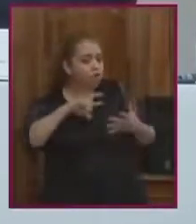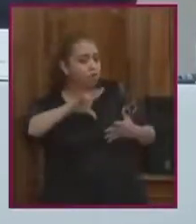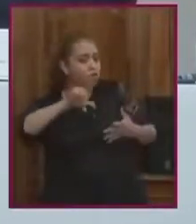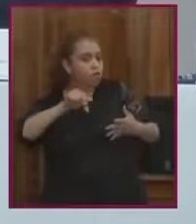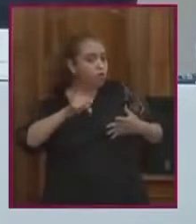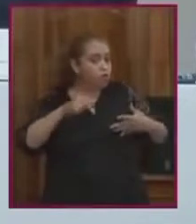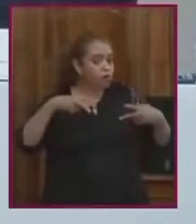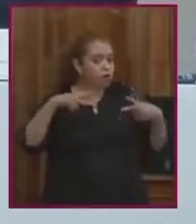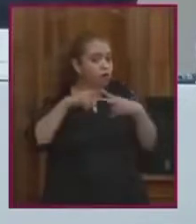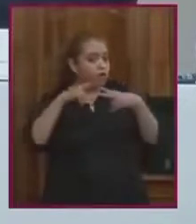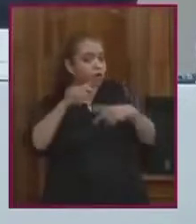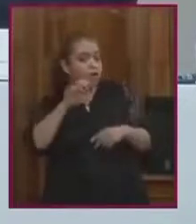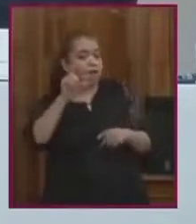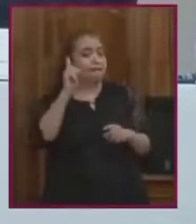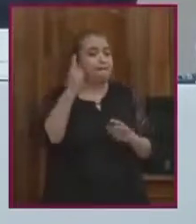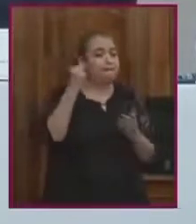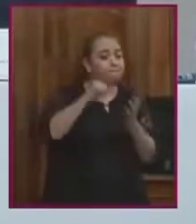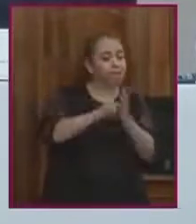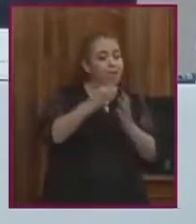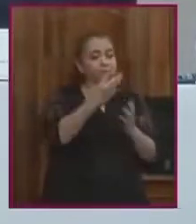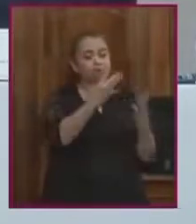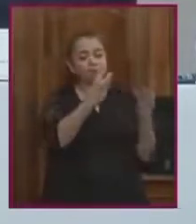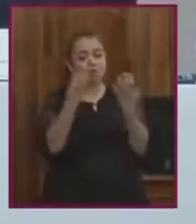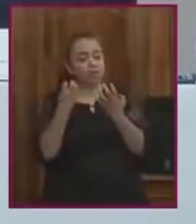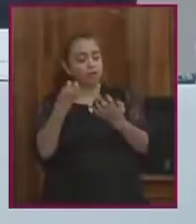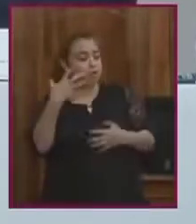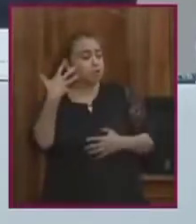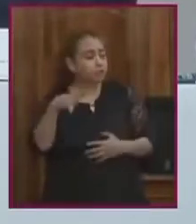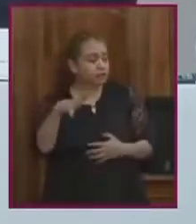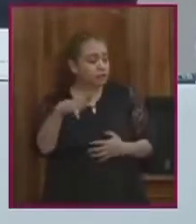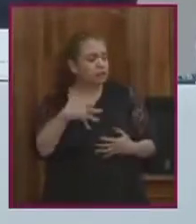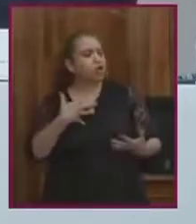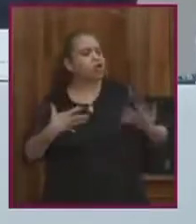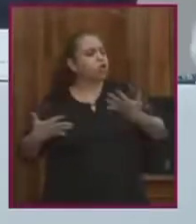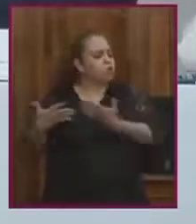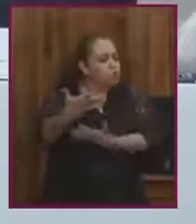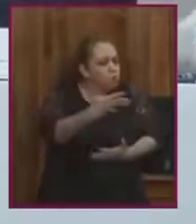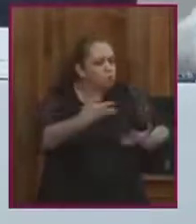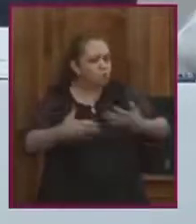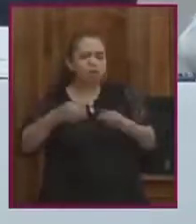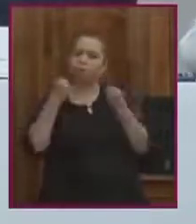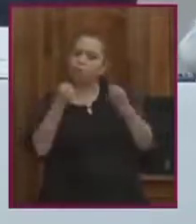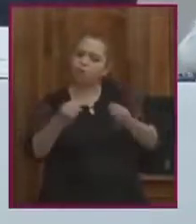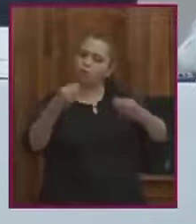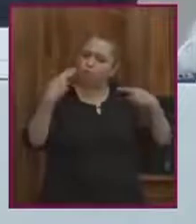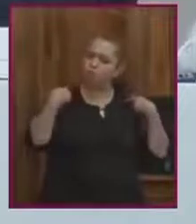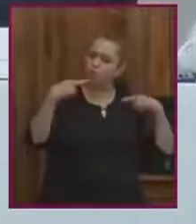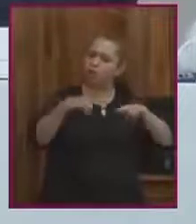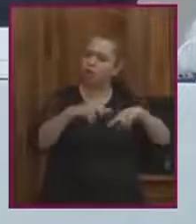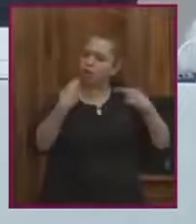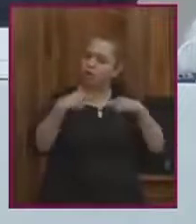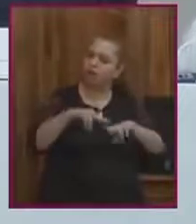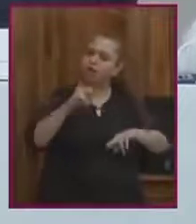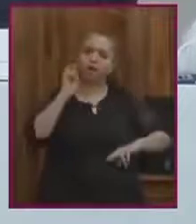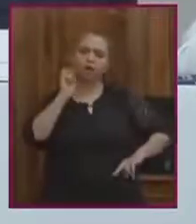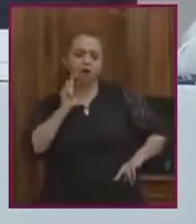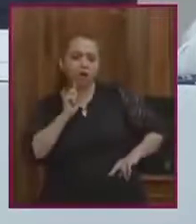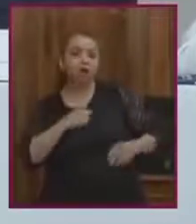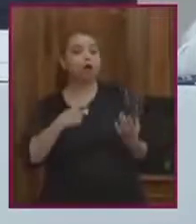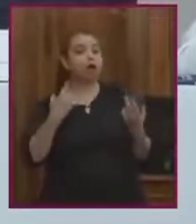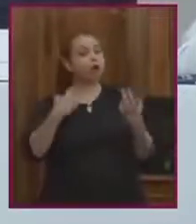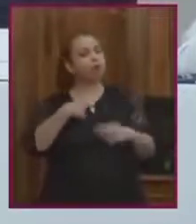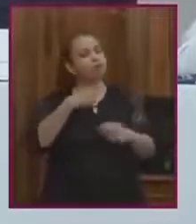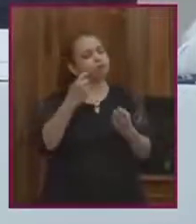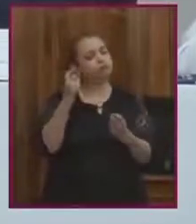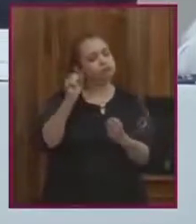de 1910 se hizo con la colaboración de muchos maestros y maestras, así como de